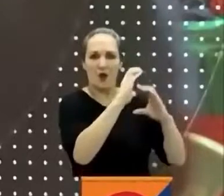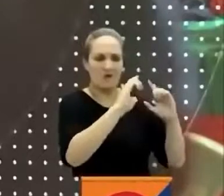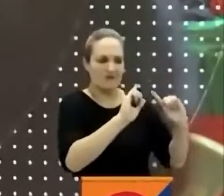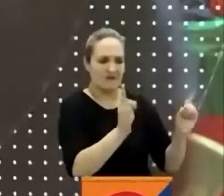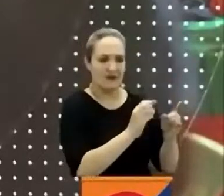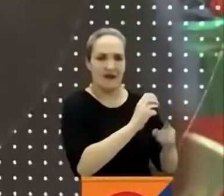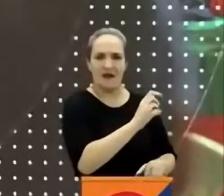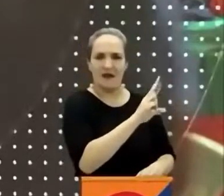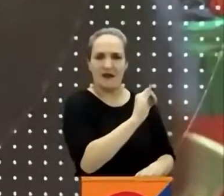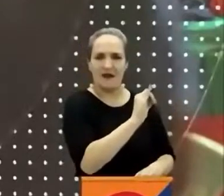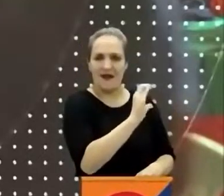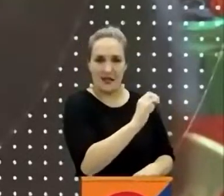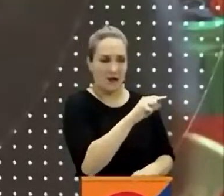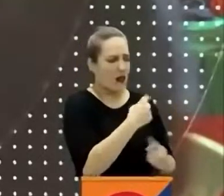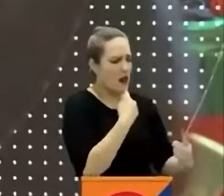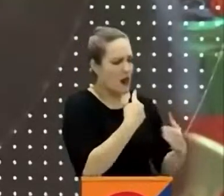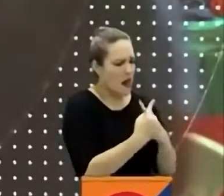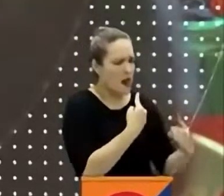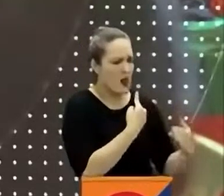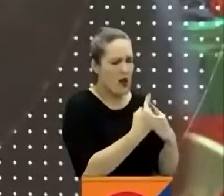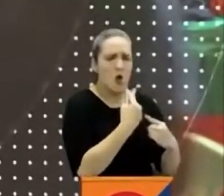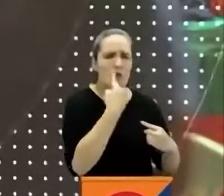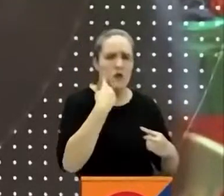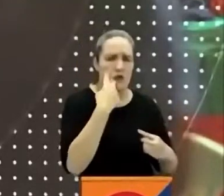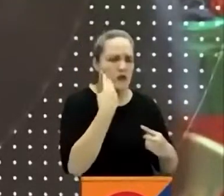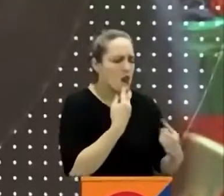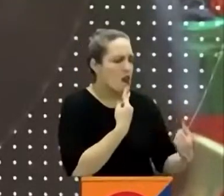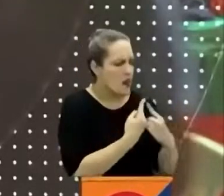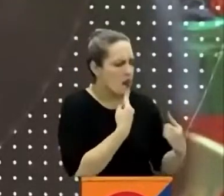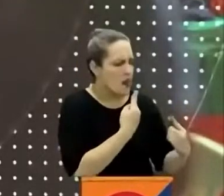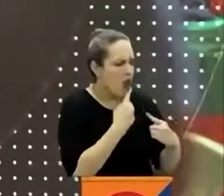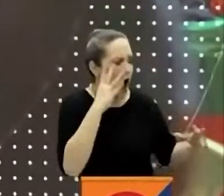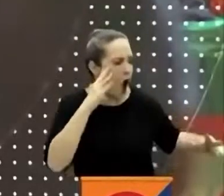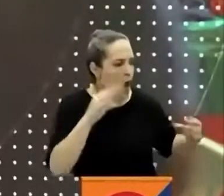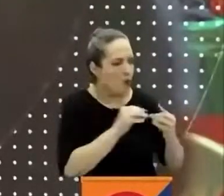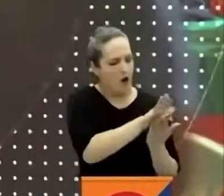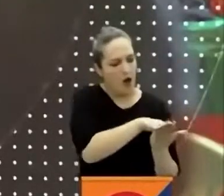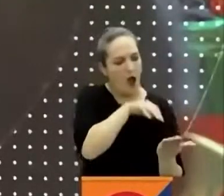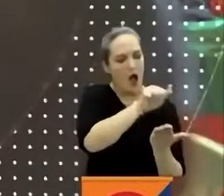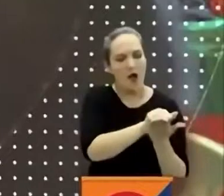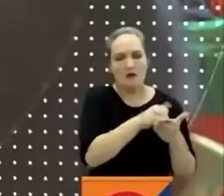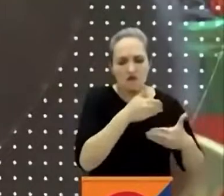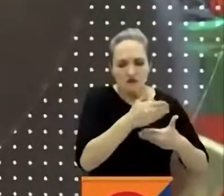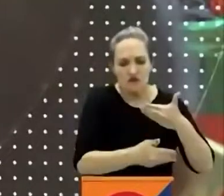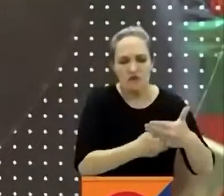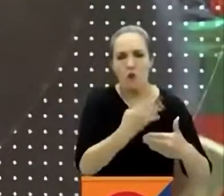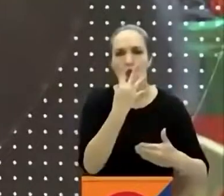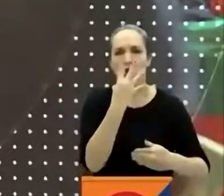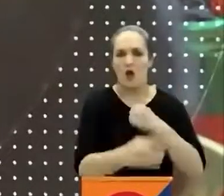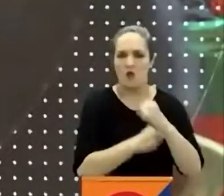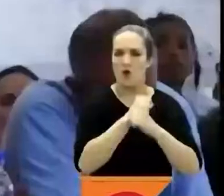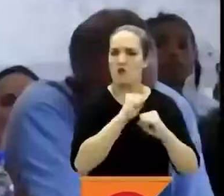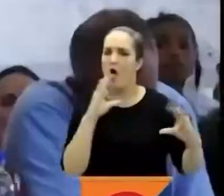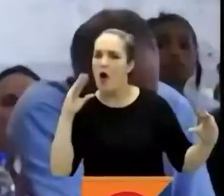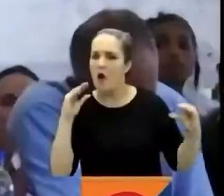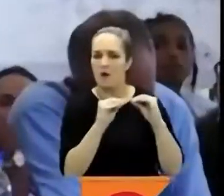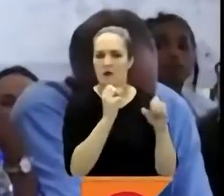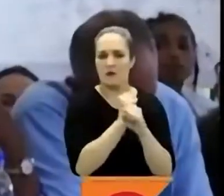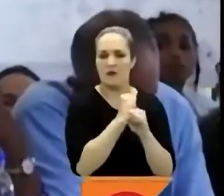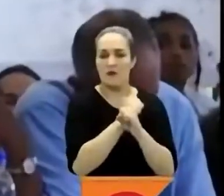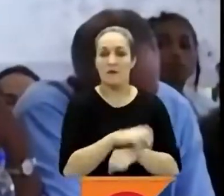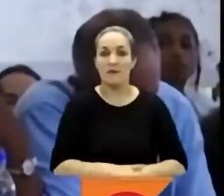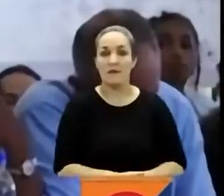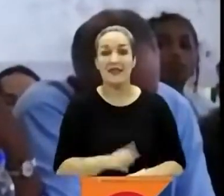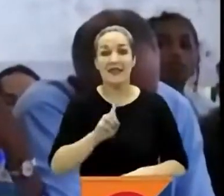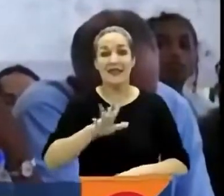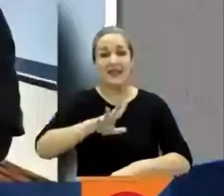diálogos en el norte del departamento, las partes trazaron una ruta de trabajo para los próximos 4 años. Luego de 15 horas